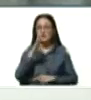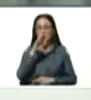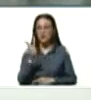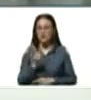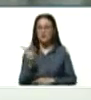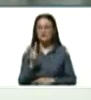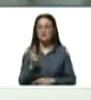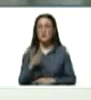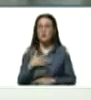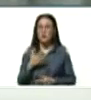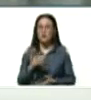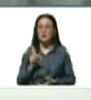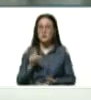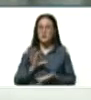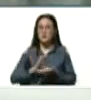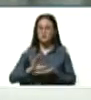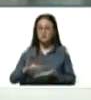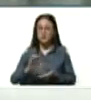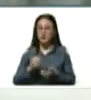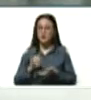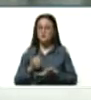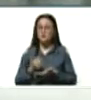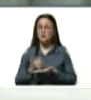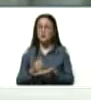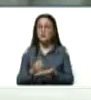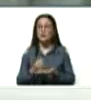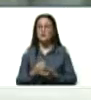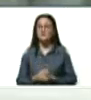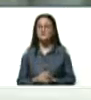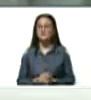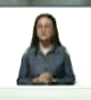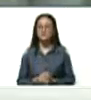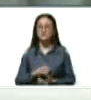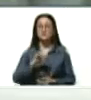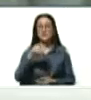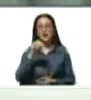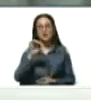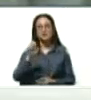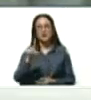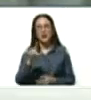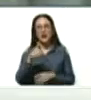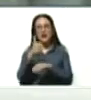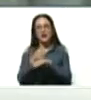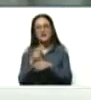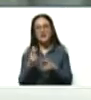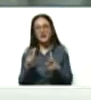Venezuela puede ayudar mucho, mucho, mucho. José Lugo, gerente general de